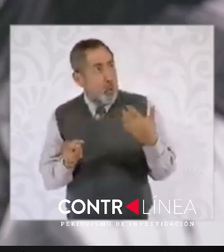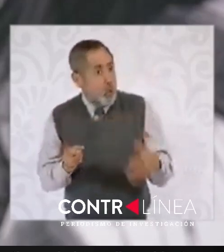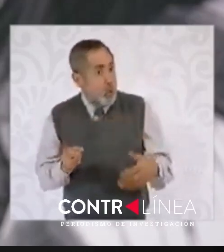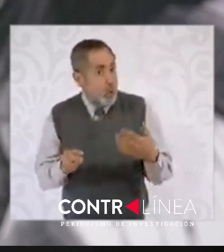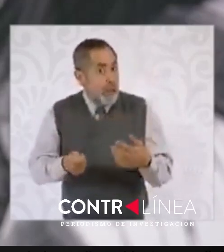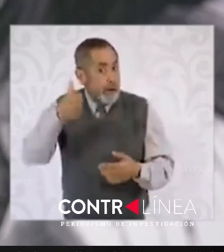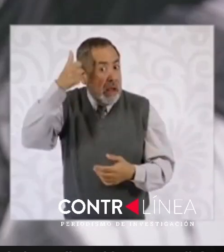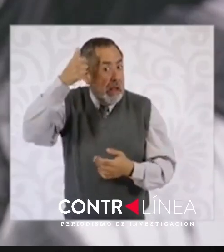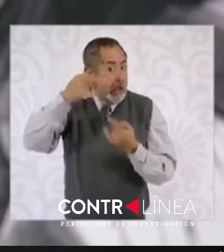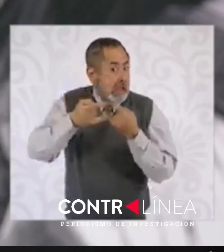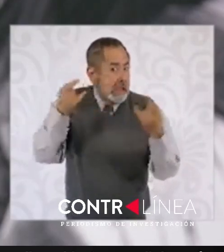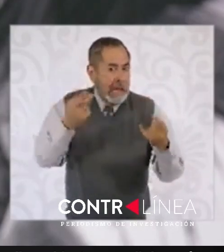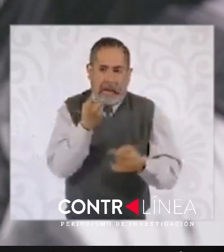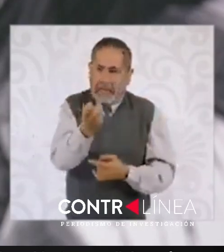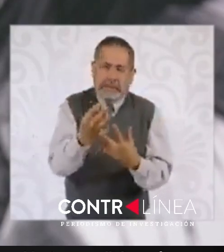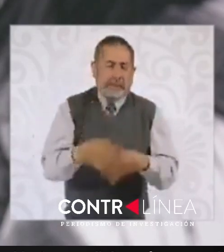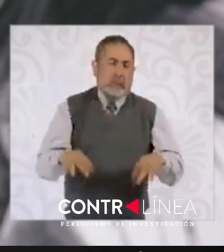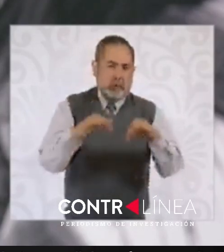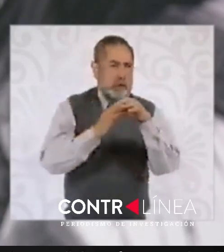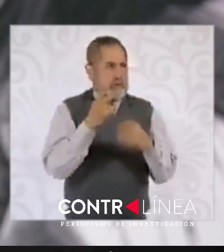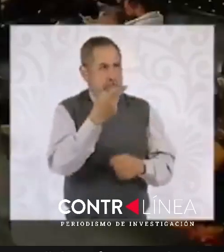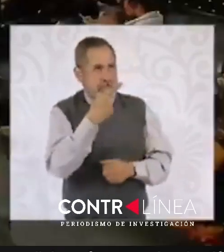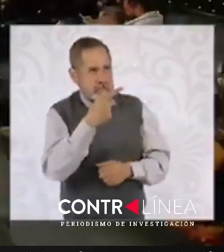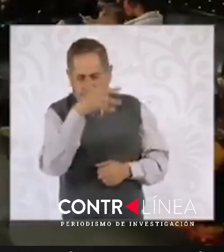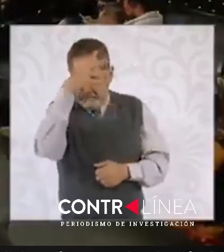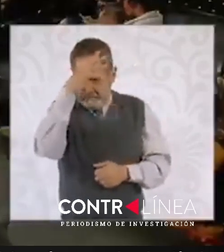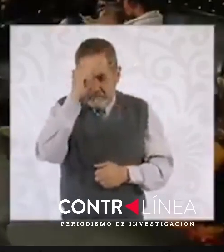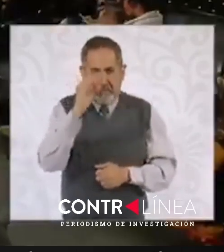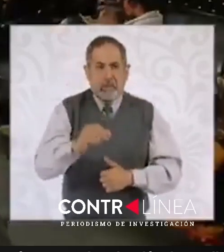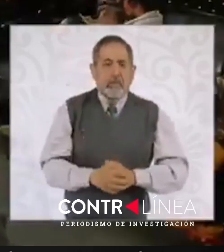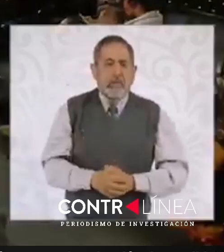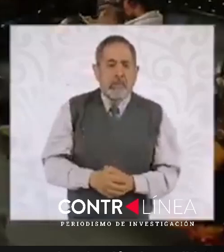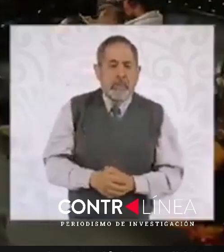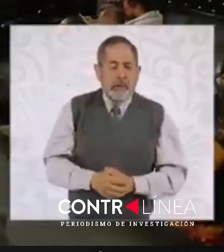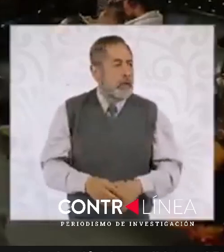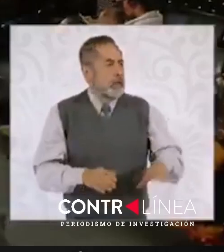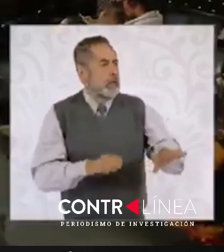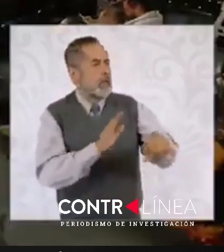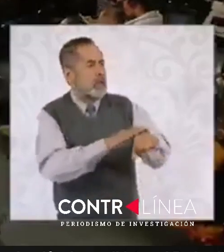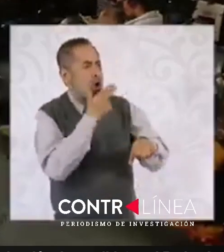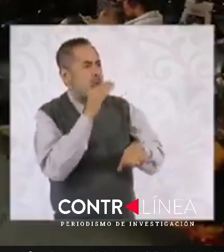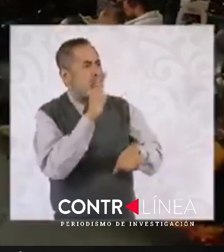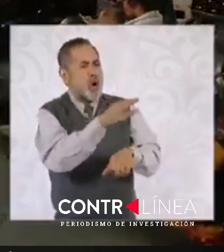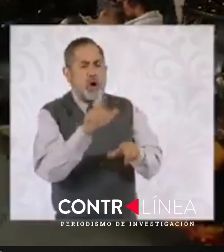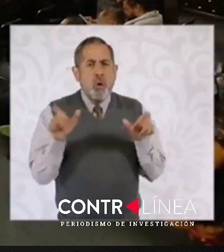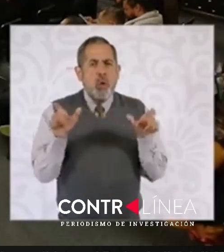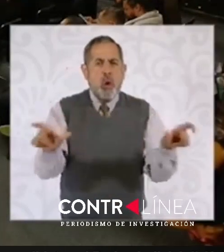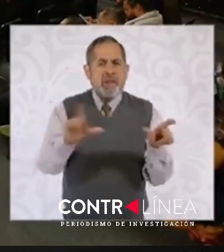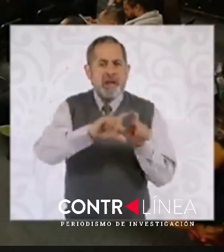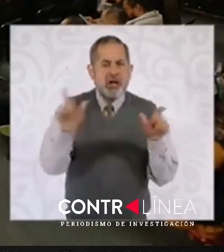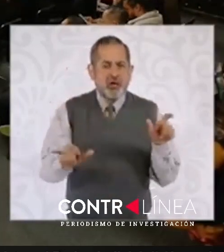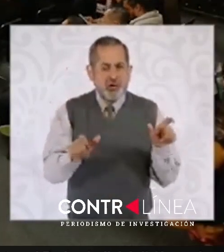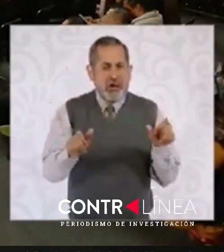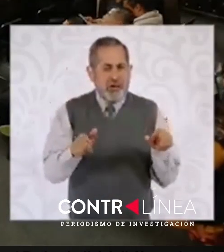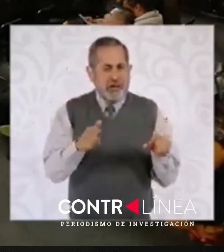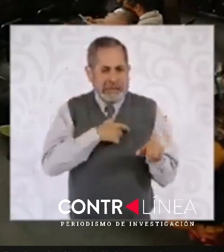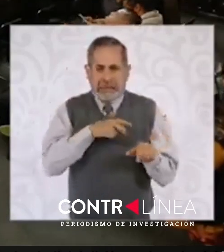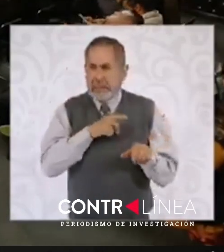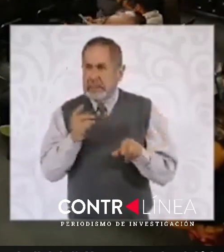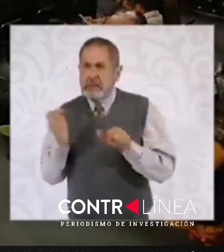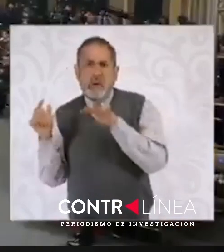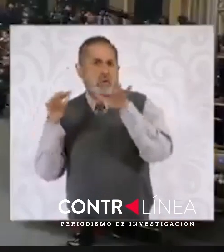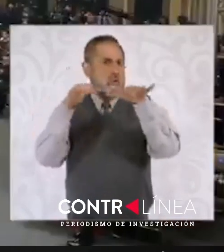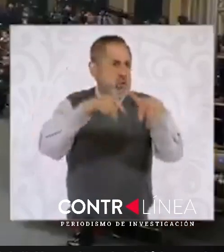esta conversación y este acuerdo al que llegamos. En el despliegue de la Guardia Nacional, ¿qué tanto implica para México en costos